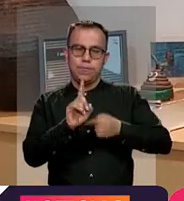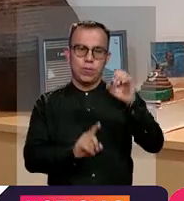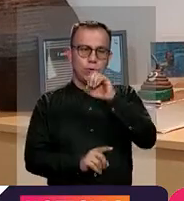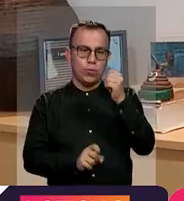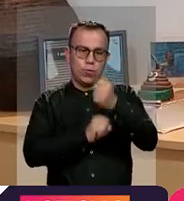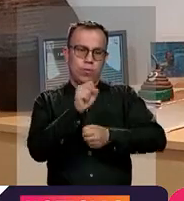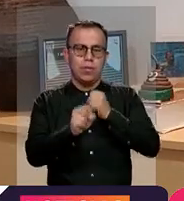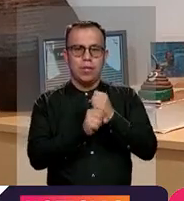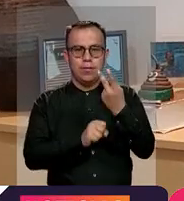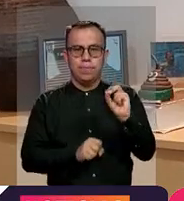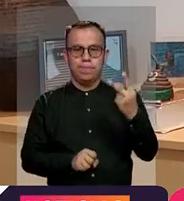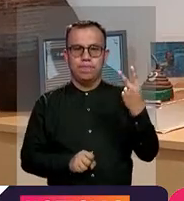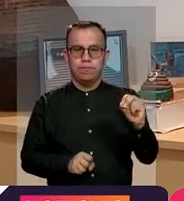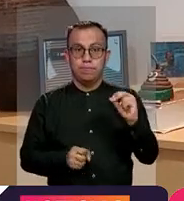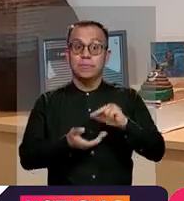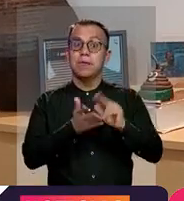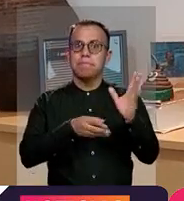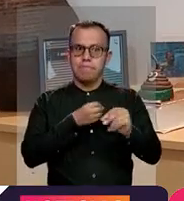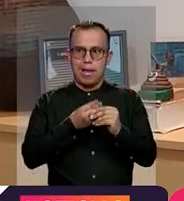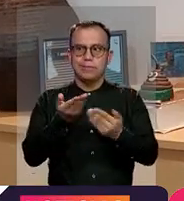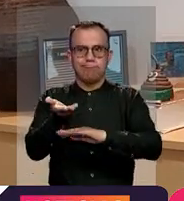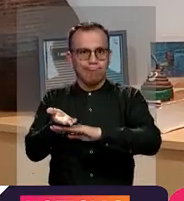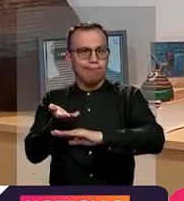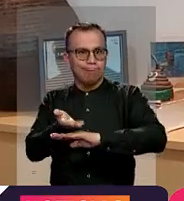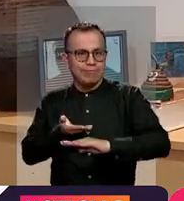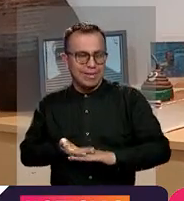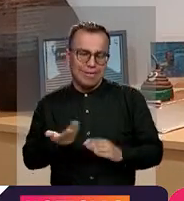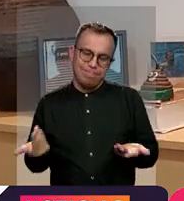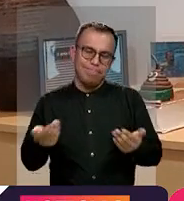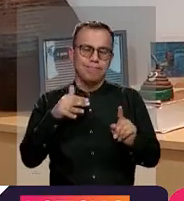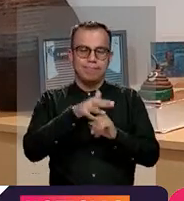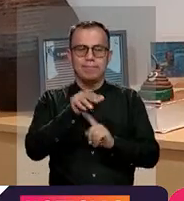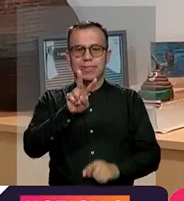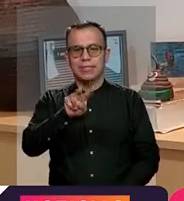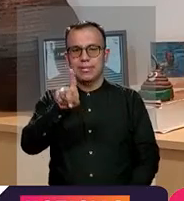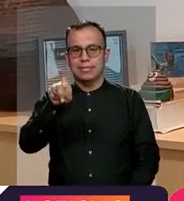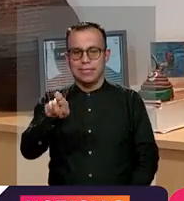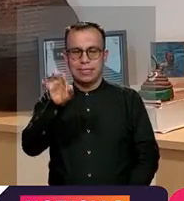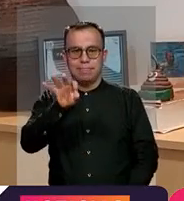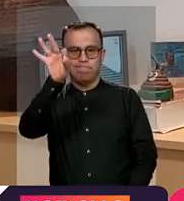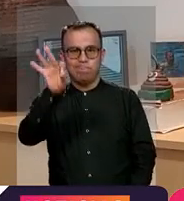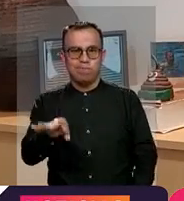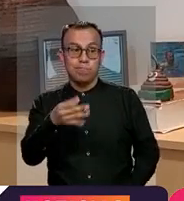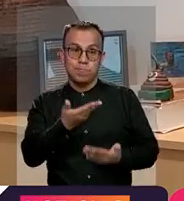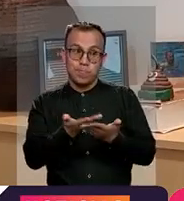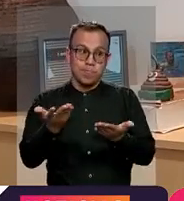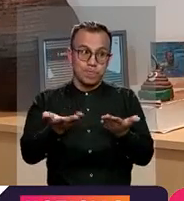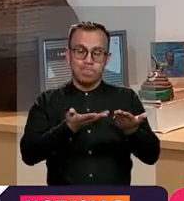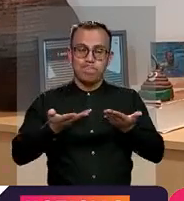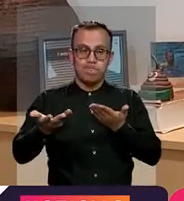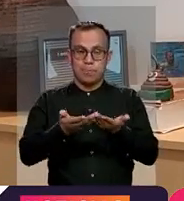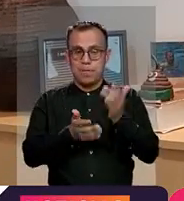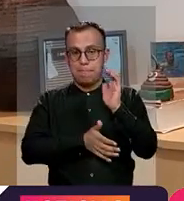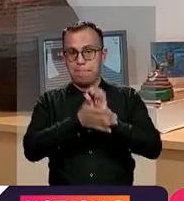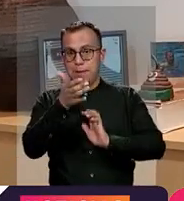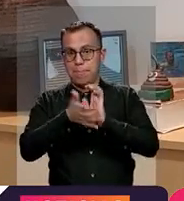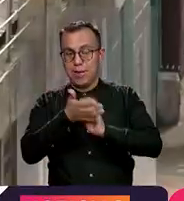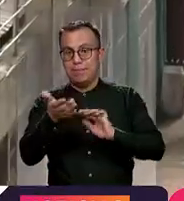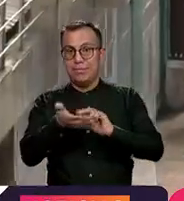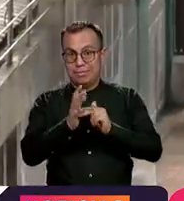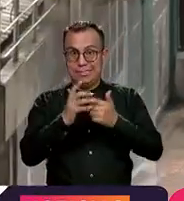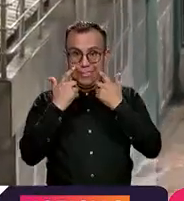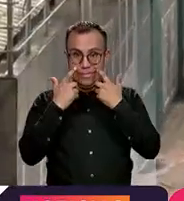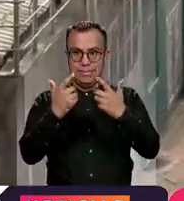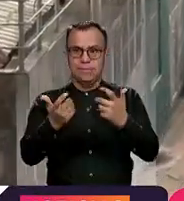2020. Y claro, los pedidos también se vieron afectados y el 76% de los empresarios manifestó que estos disminuyeron de manera